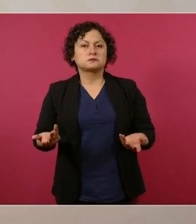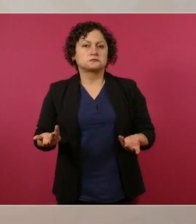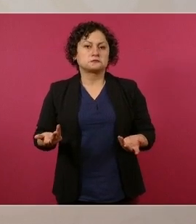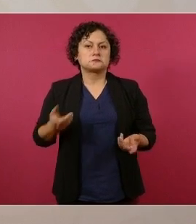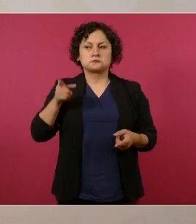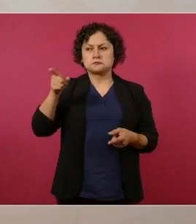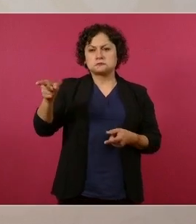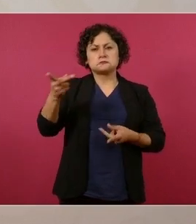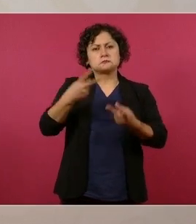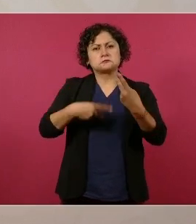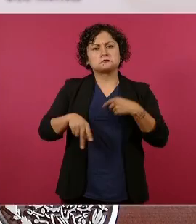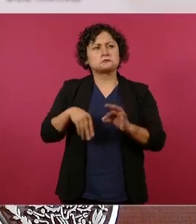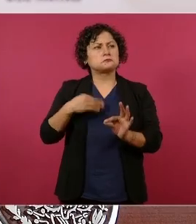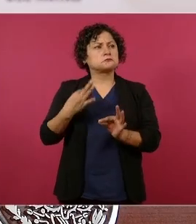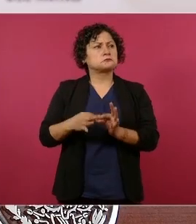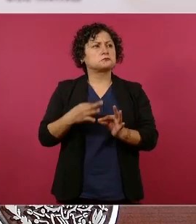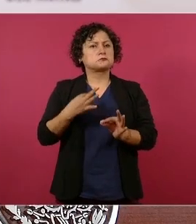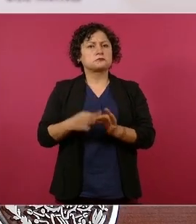ningún problema, no va a haber problema